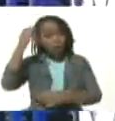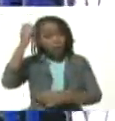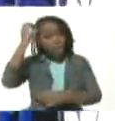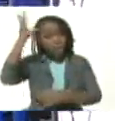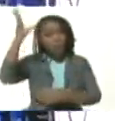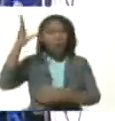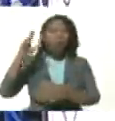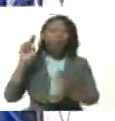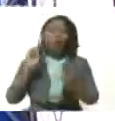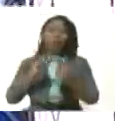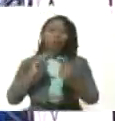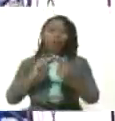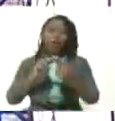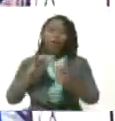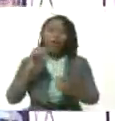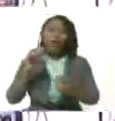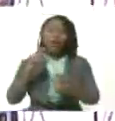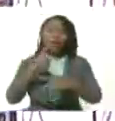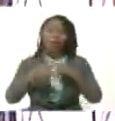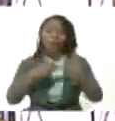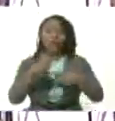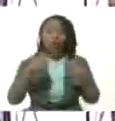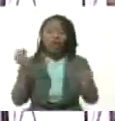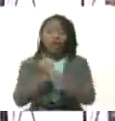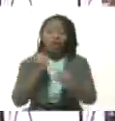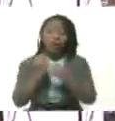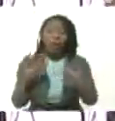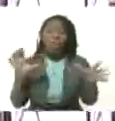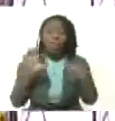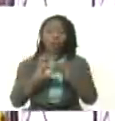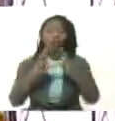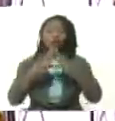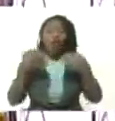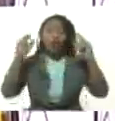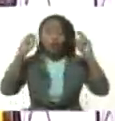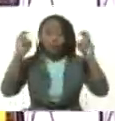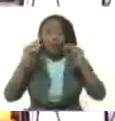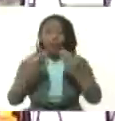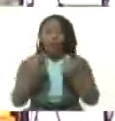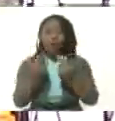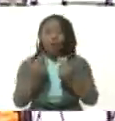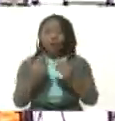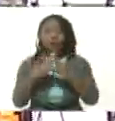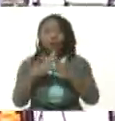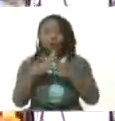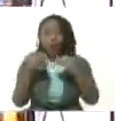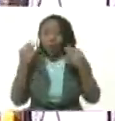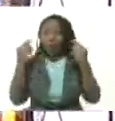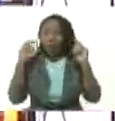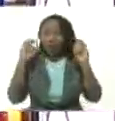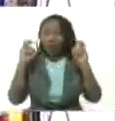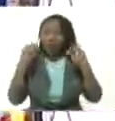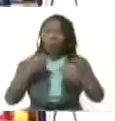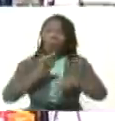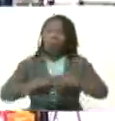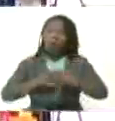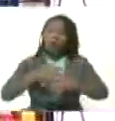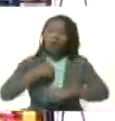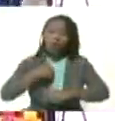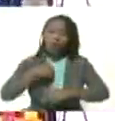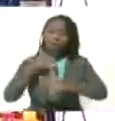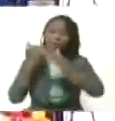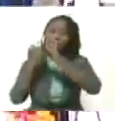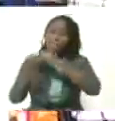la producción, y unir todos los factores de la economía, todos los factores. Por eso yo le envié un mensaje muy